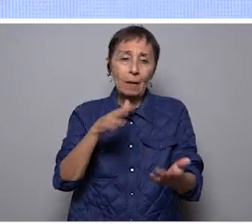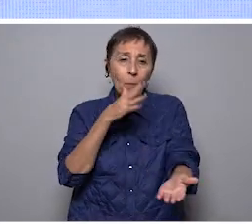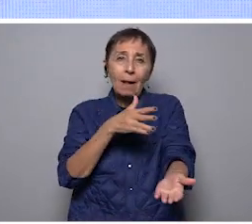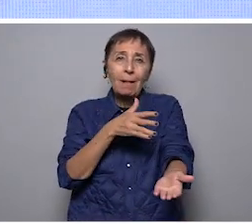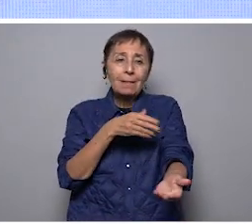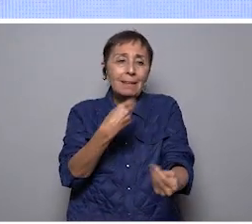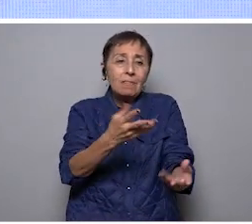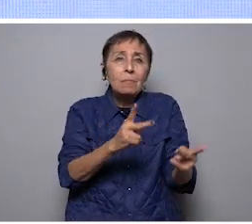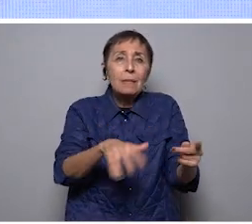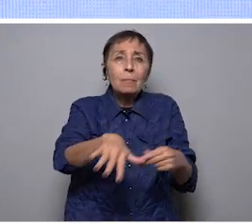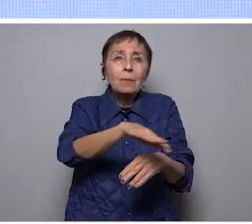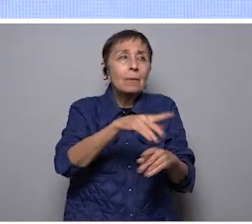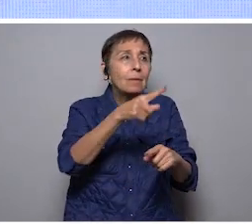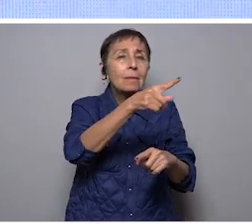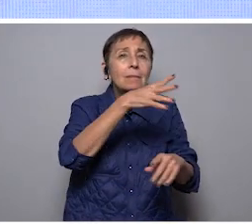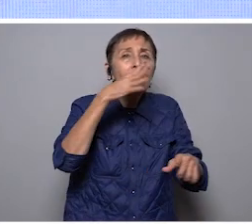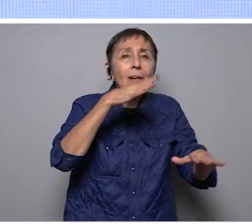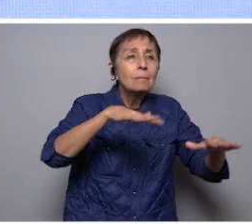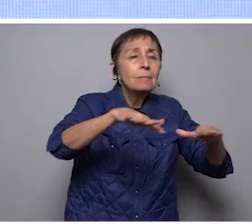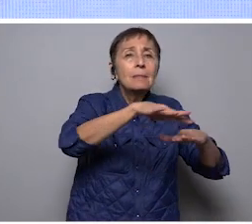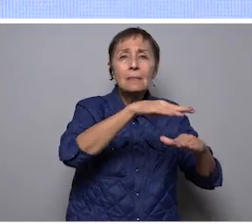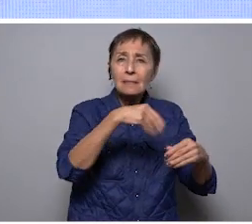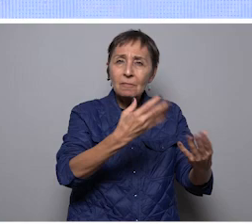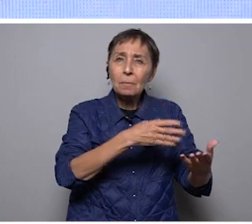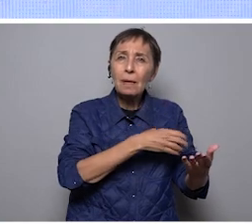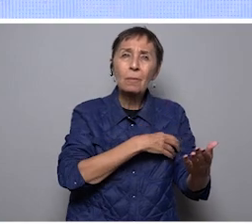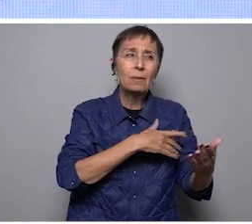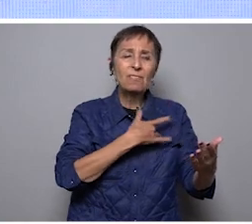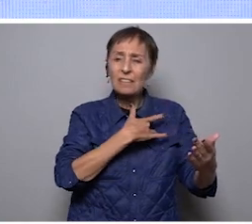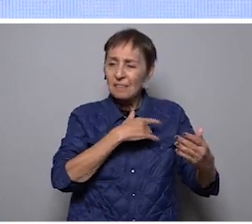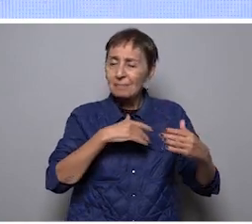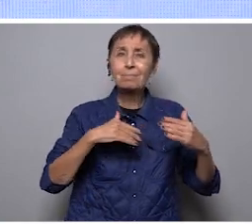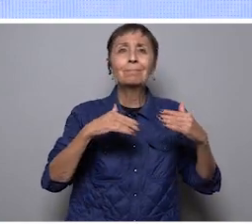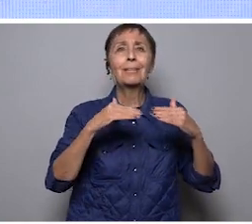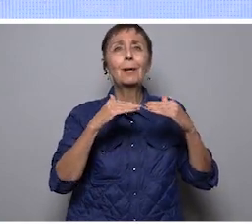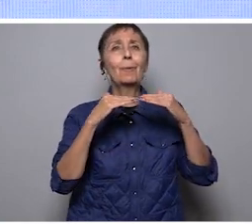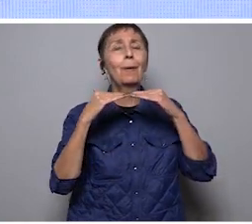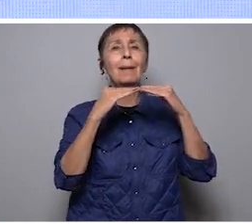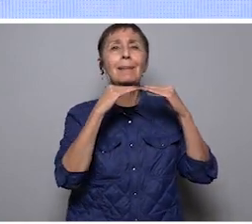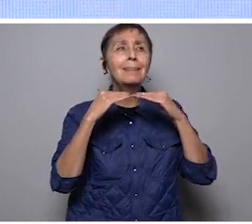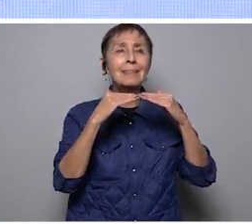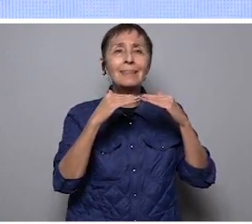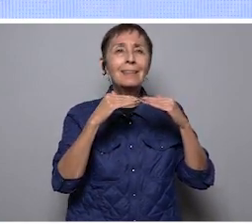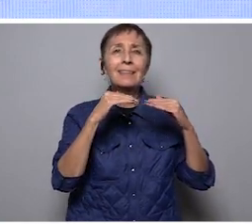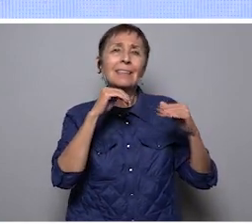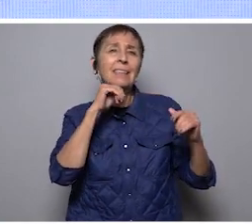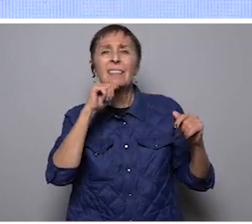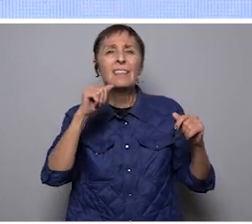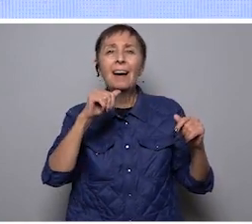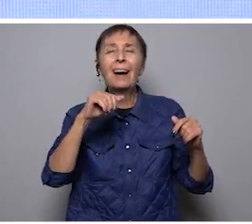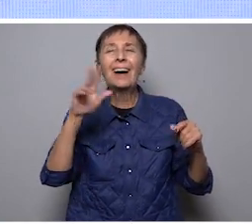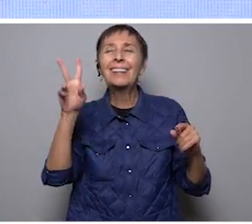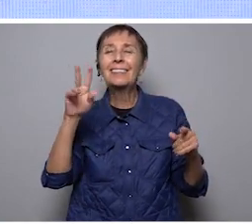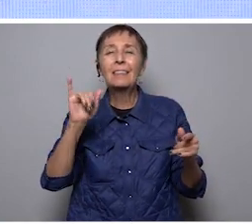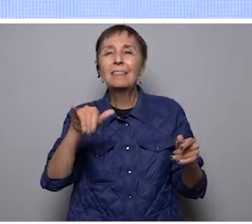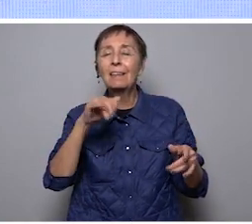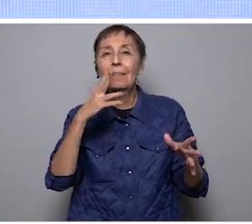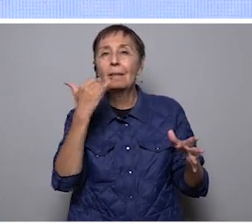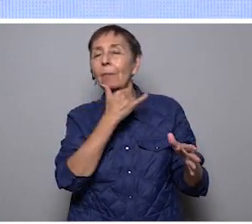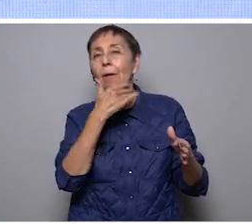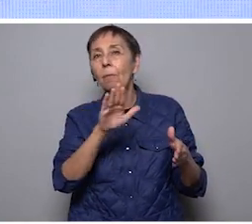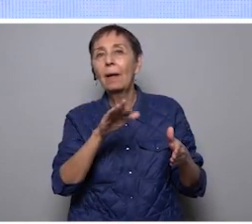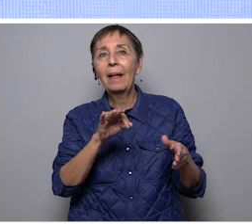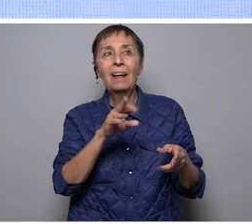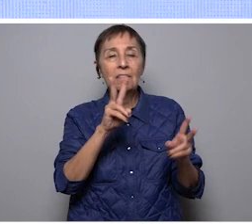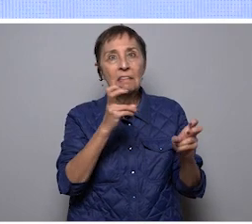Rurales pero con Justicia con equidad con una inclusión no perversa sino con una verdadera inclusión que posibilite